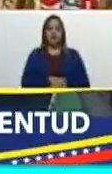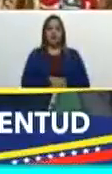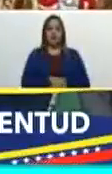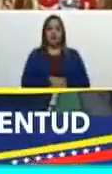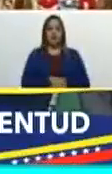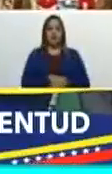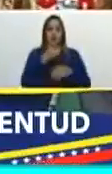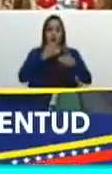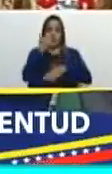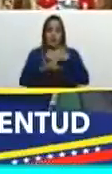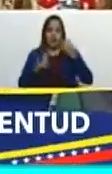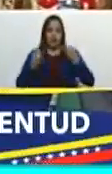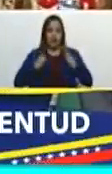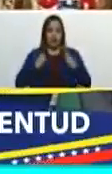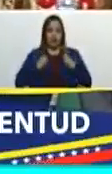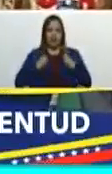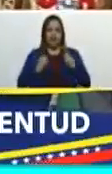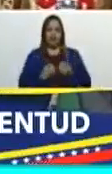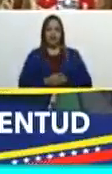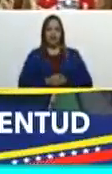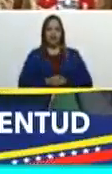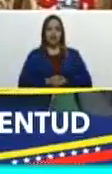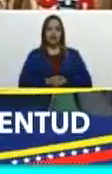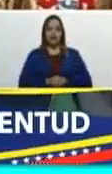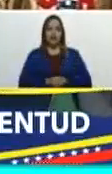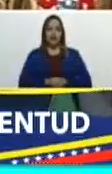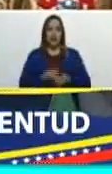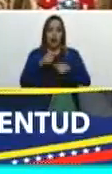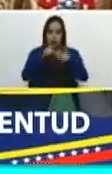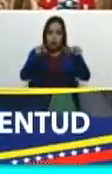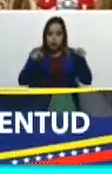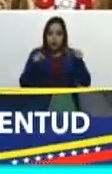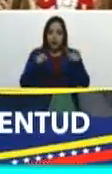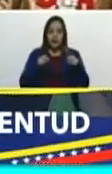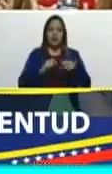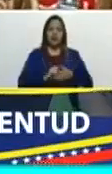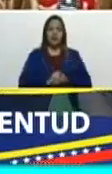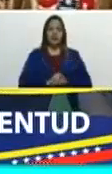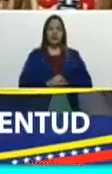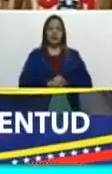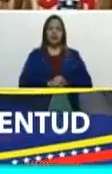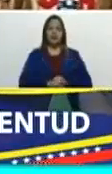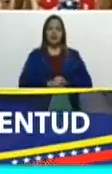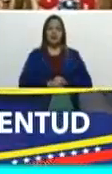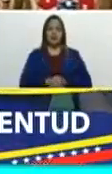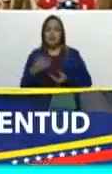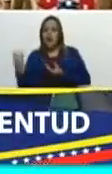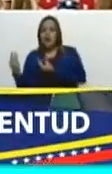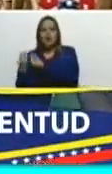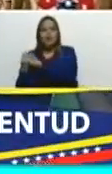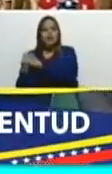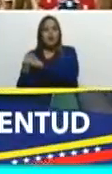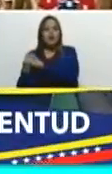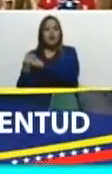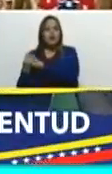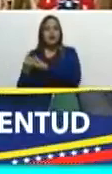al proyecto de vida. Cuando ustedes, bueno, se arrejuntan,